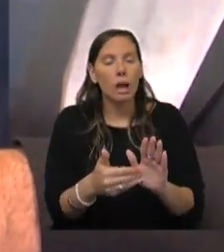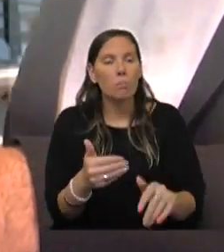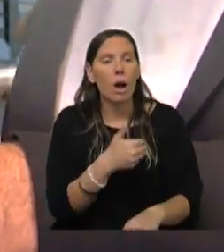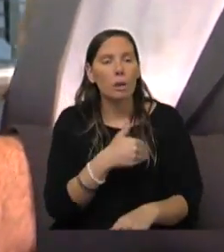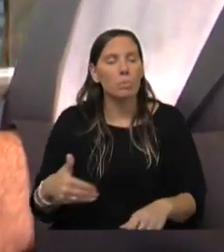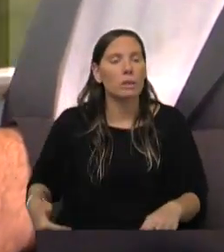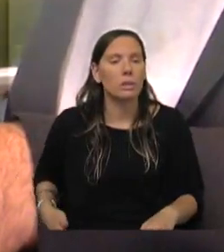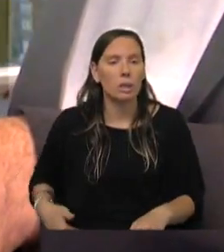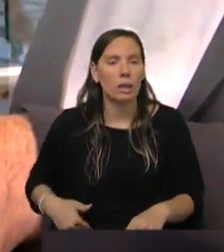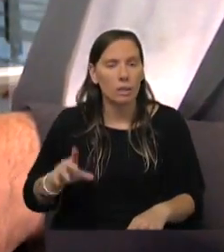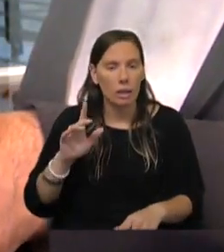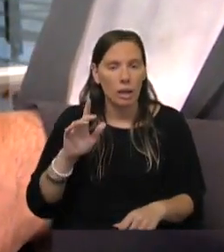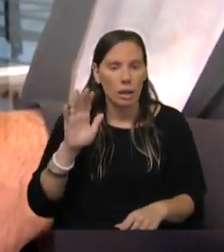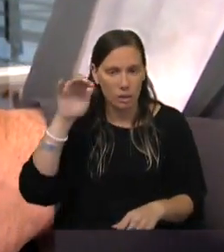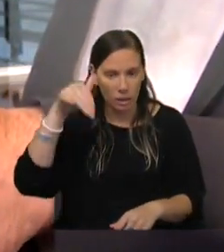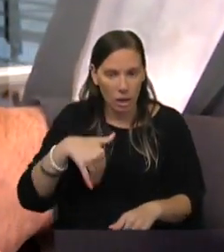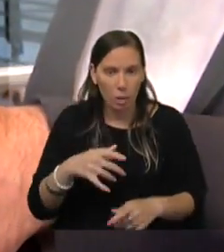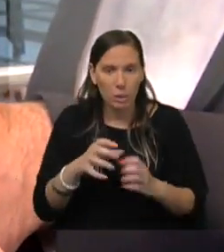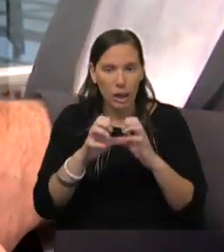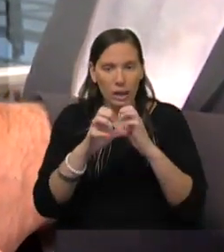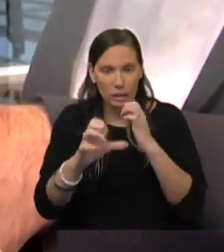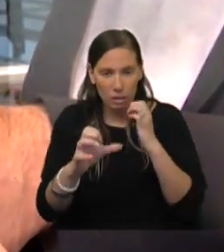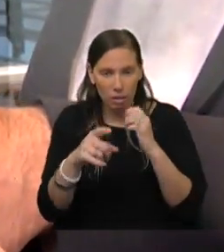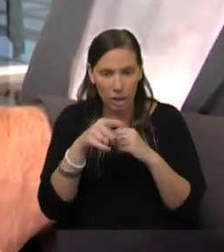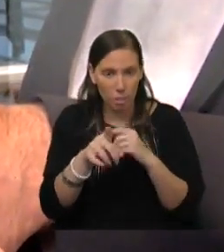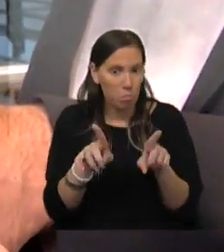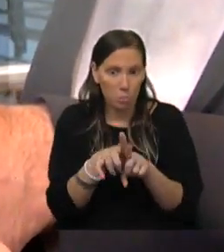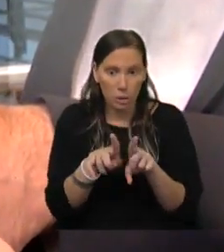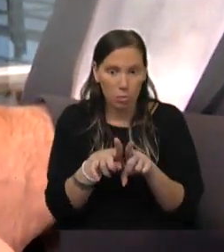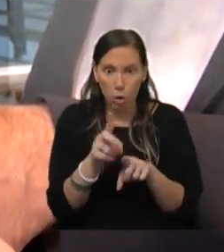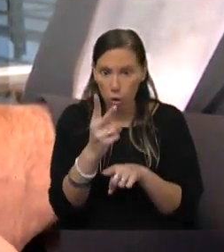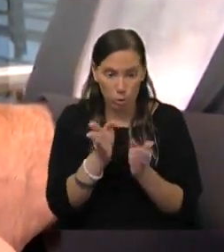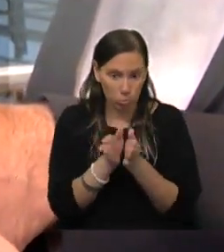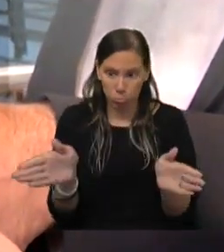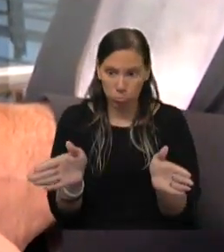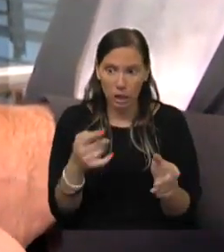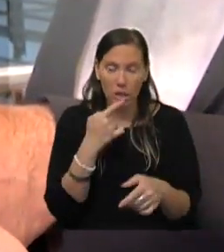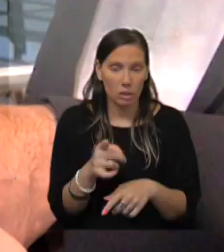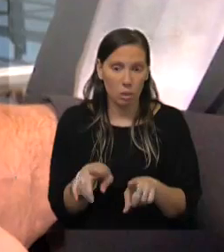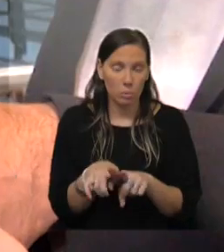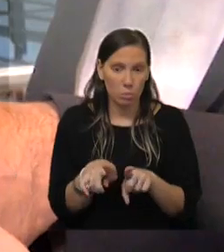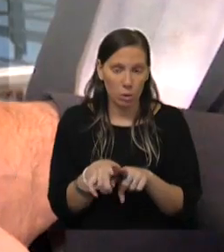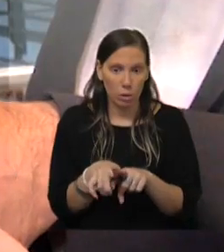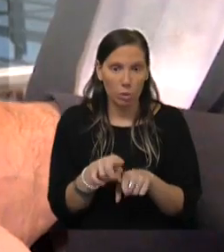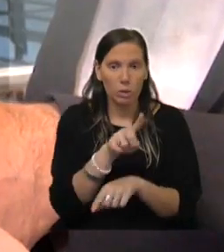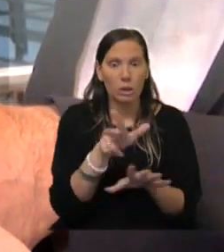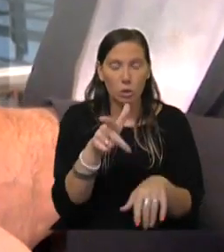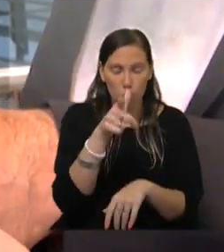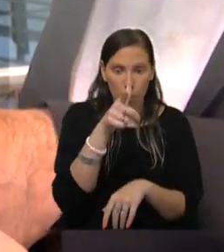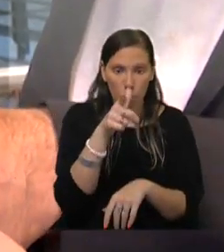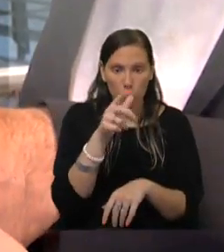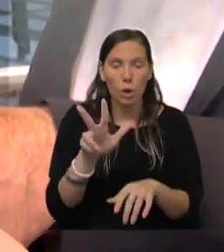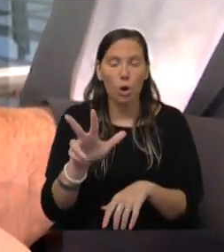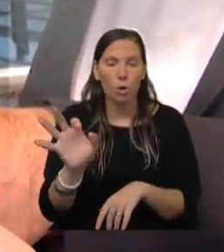la república un proyecto para hacer la electrificación de estos mismos dos ejes que se plantean AC o sea 18 de julio